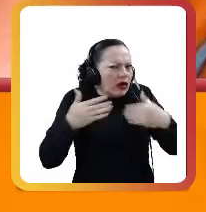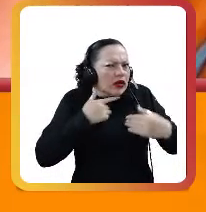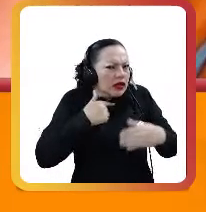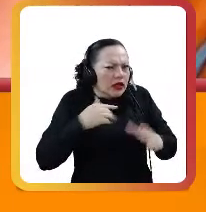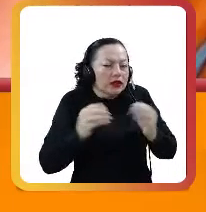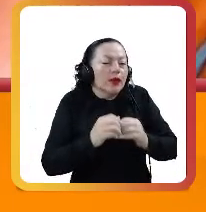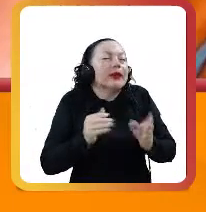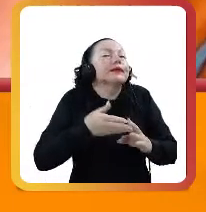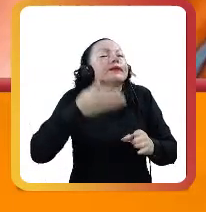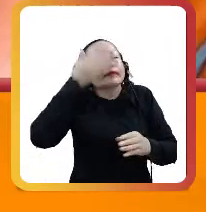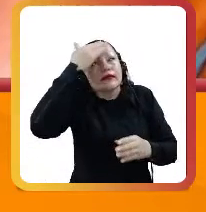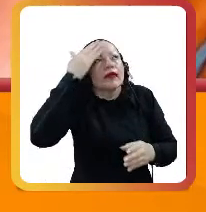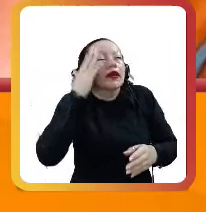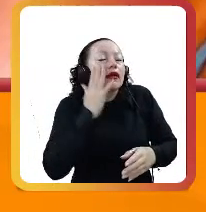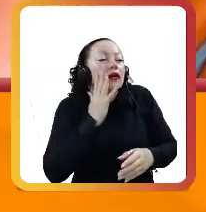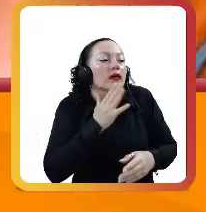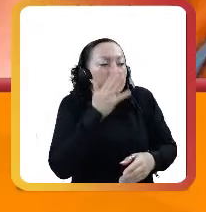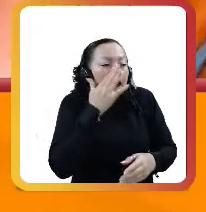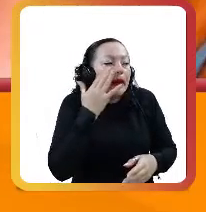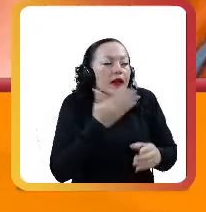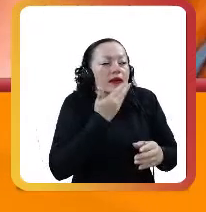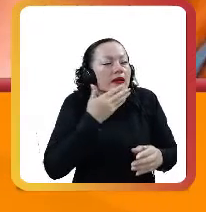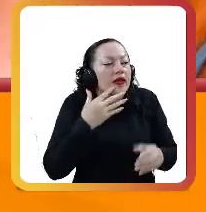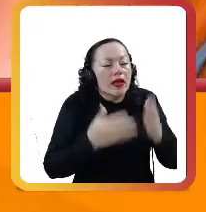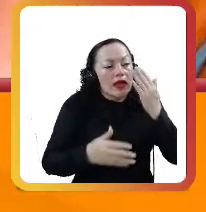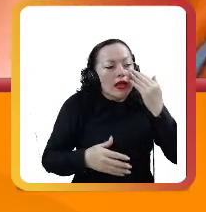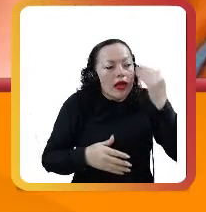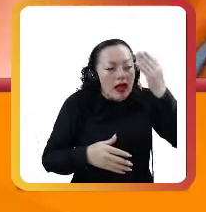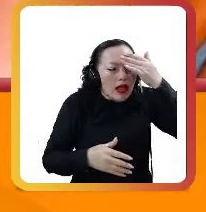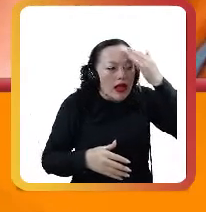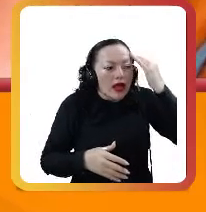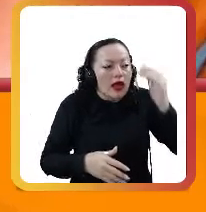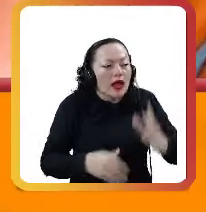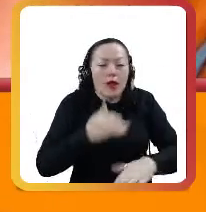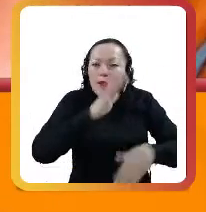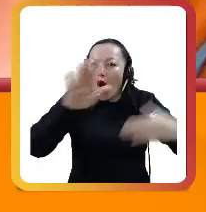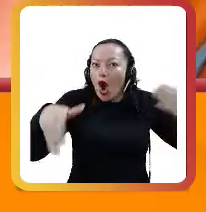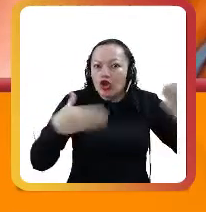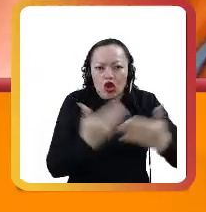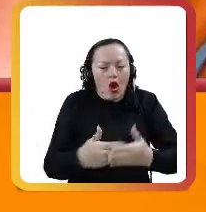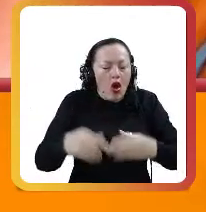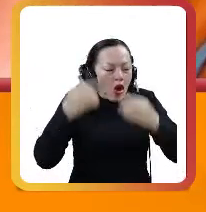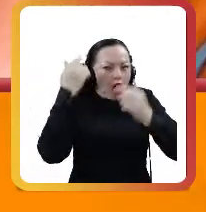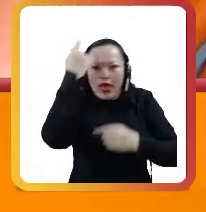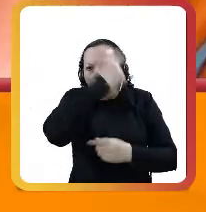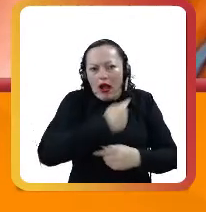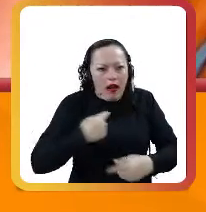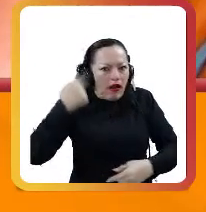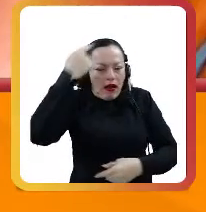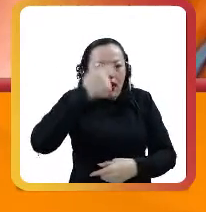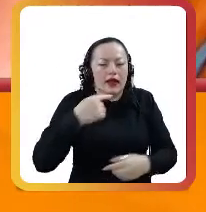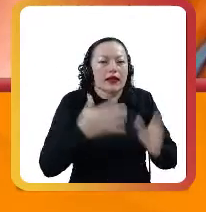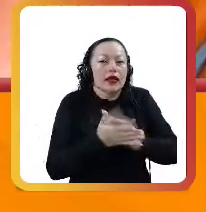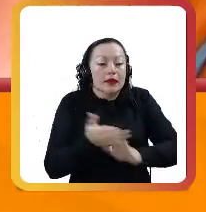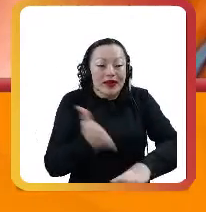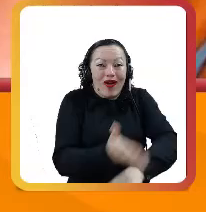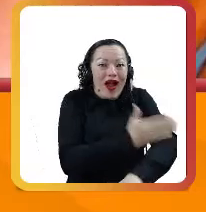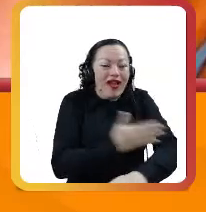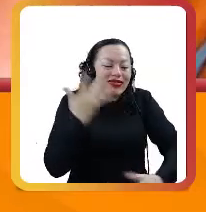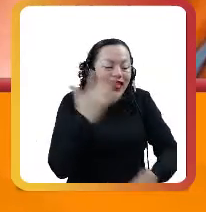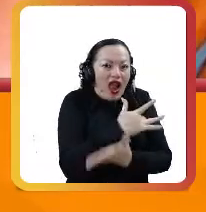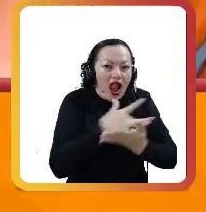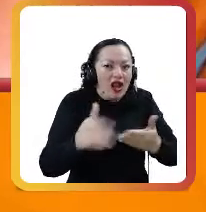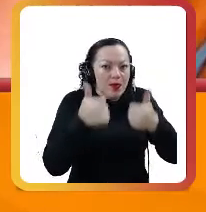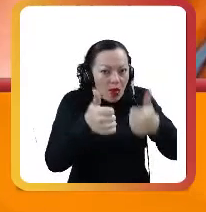mascarilla y no la enjuagamos muy bien. Lo primero es enjuagar muy bien nuestro rostro, tenerlo limpio para poder aplicar